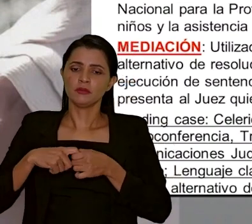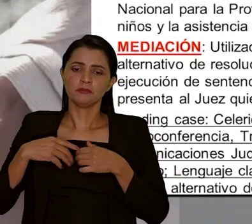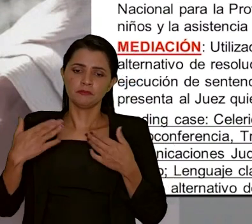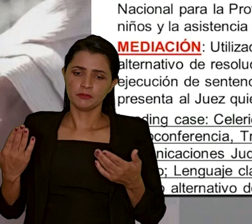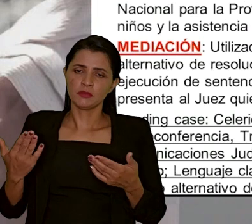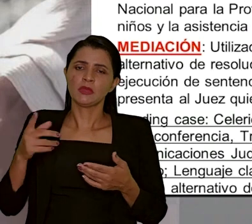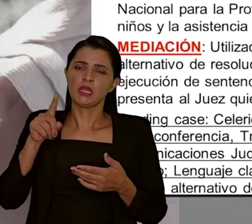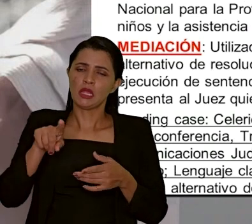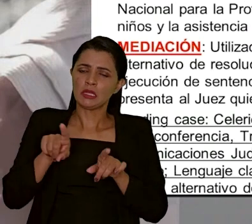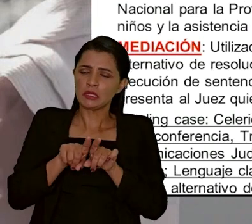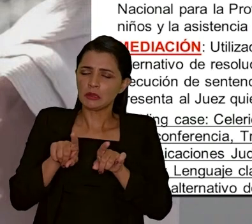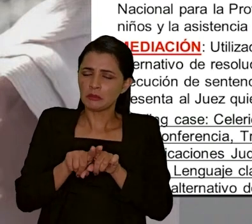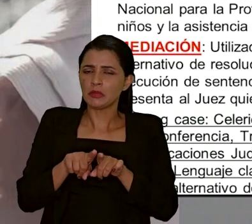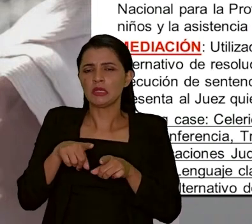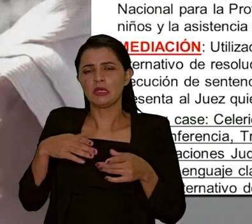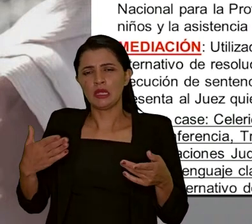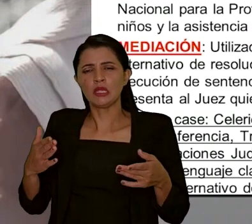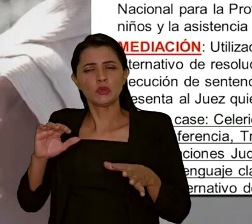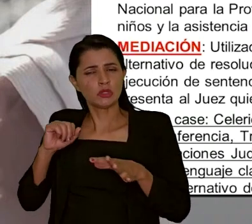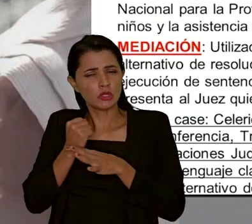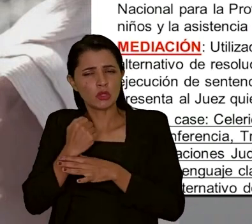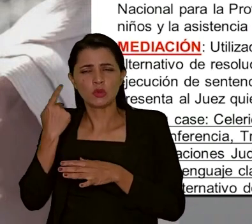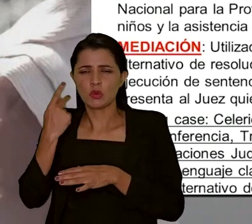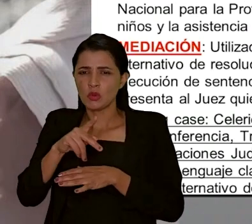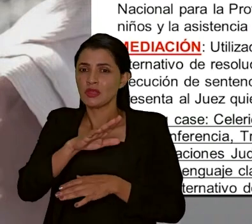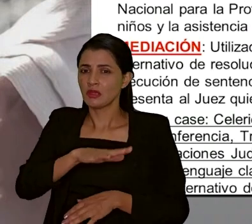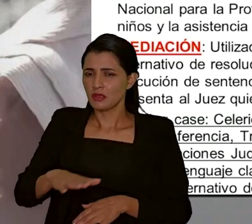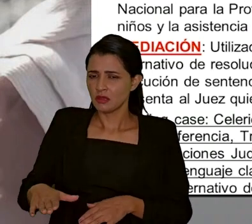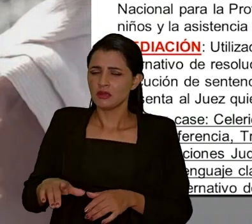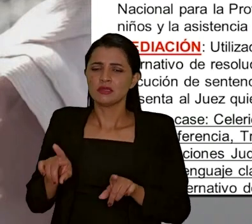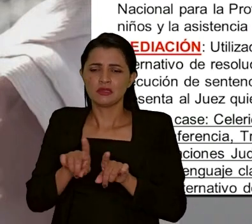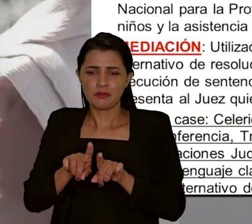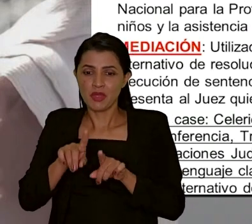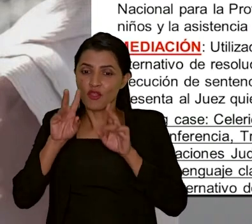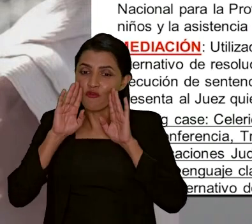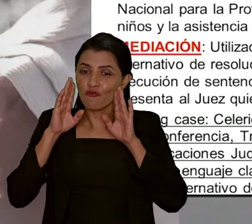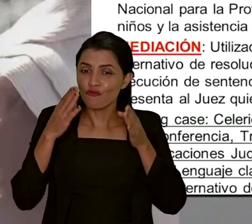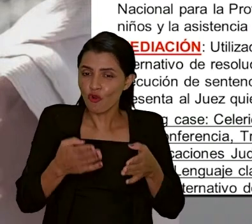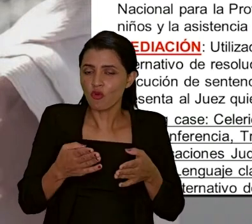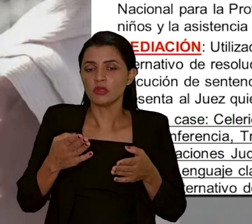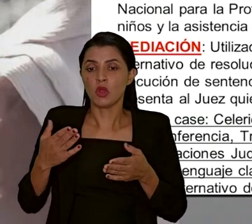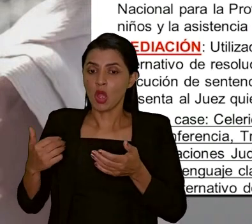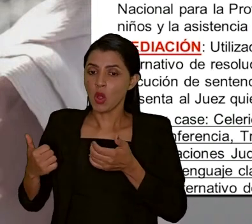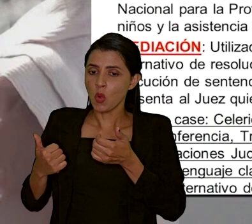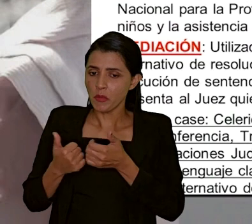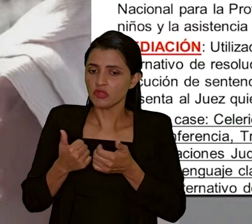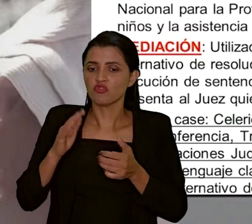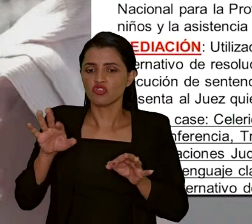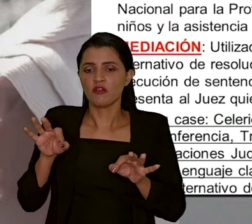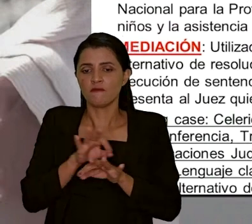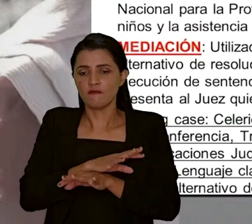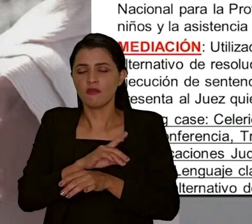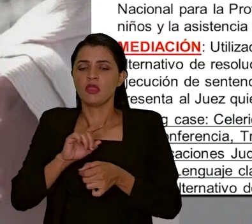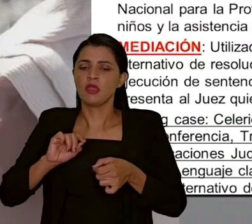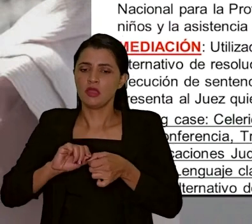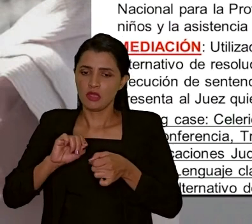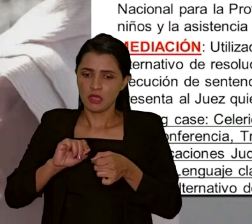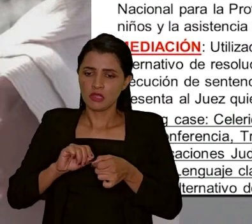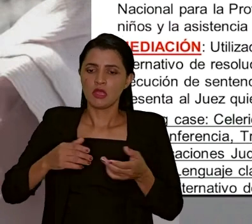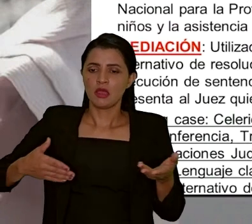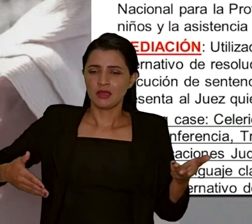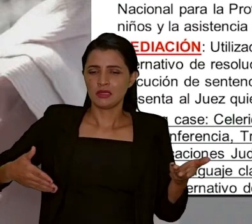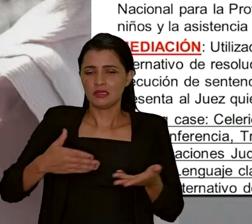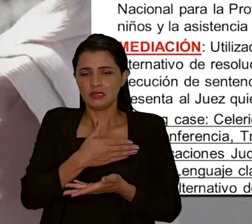retorno seguro de la niña. Se destaca la cooperación realizada por la jueza de enlace en todo